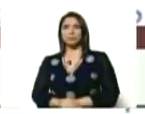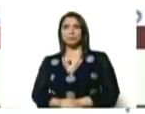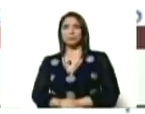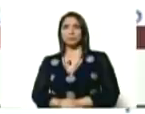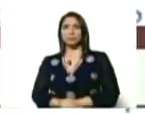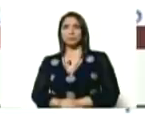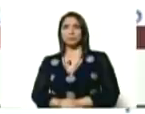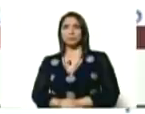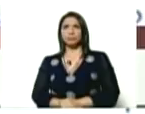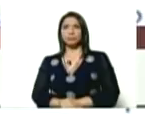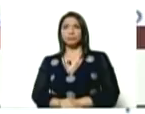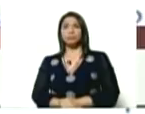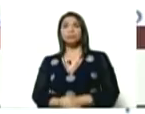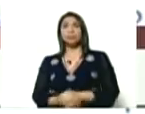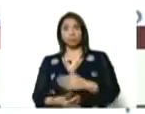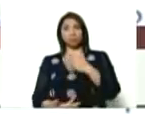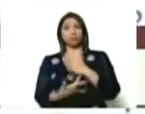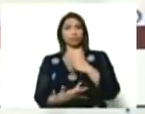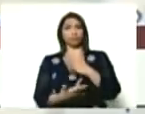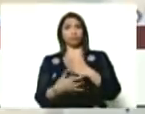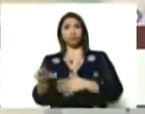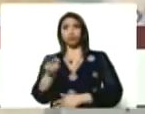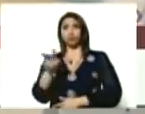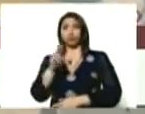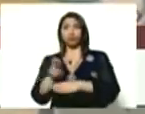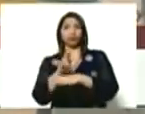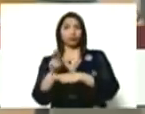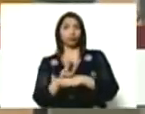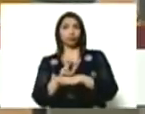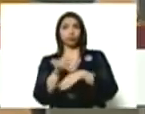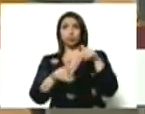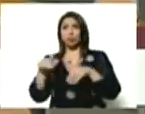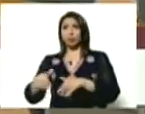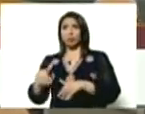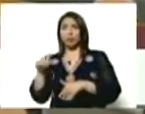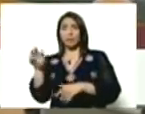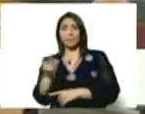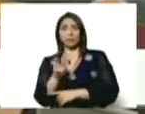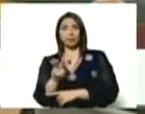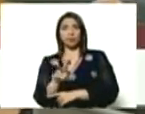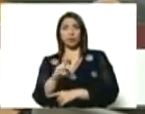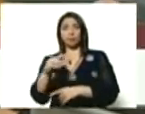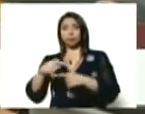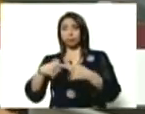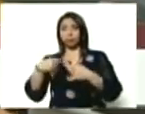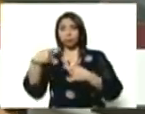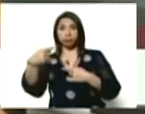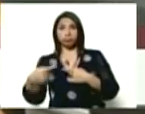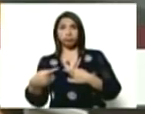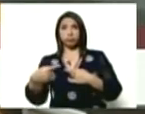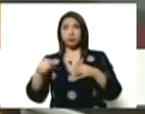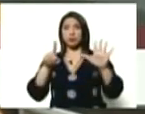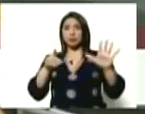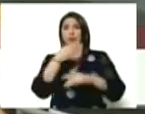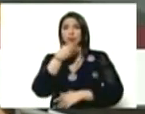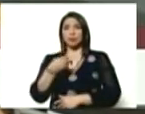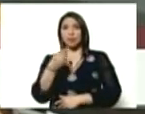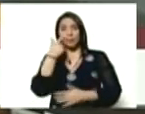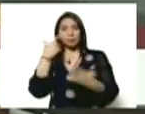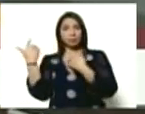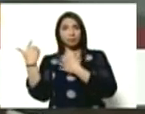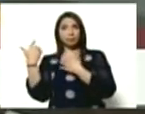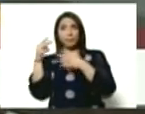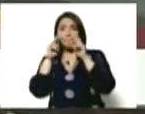Solución tecnológica que el pueblo venezolano va a utilizar en las elecciones parlamentarias el próximo 6 de diciembre. Escuchamos a través de las pantallas de Venezolana